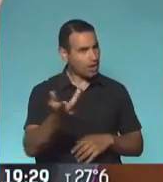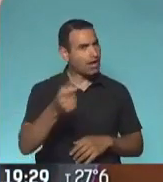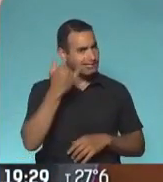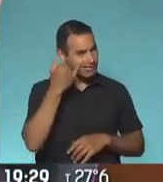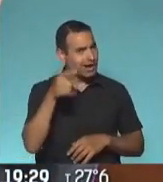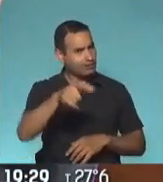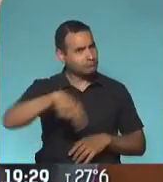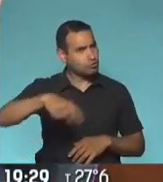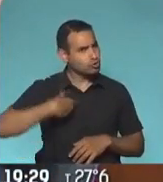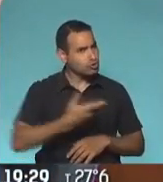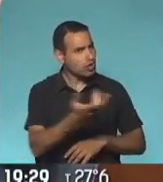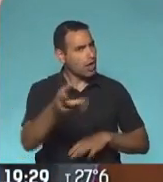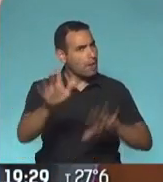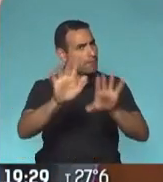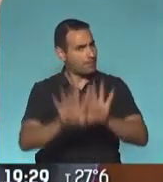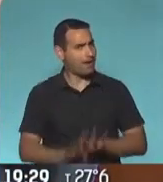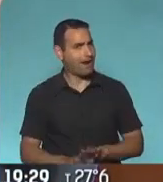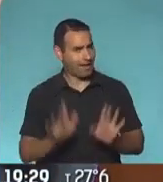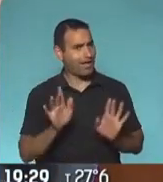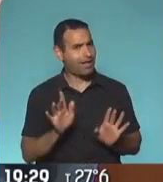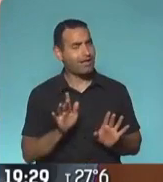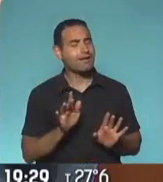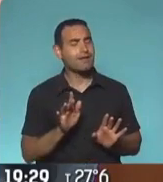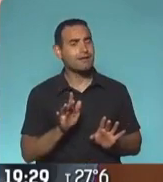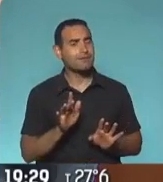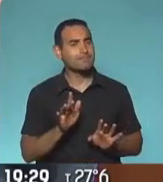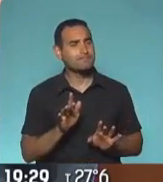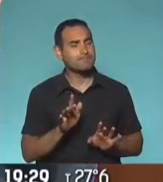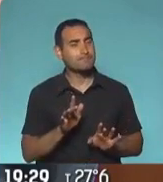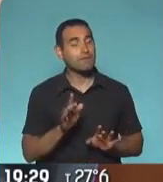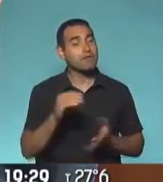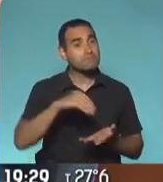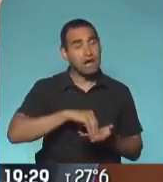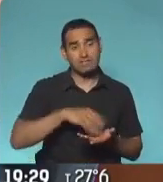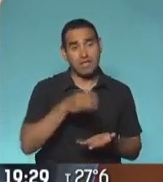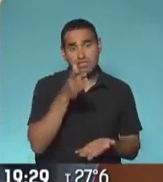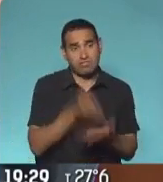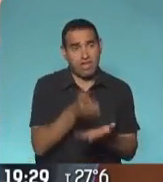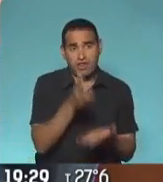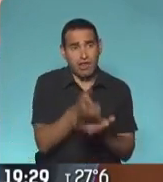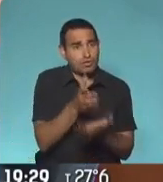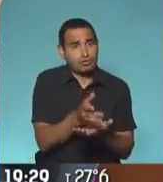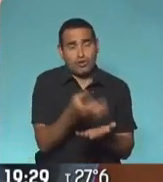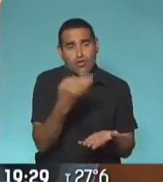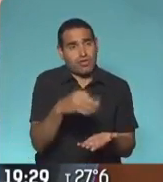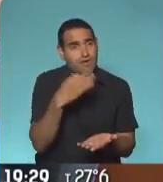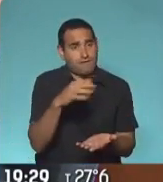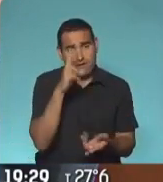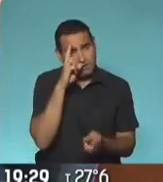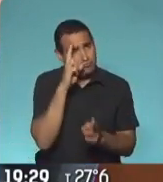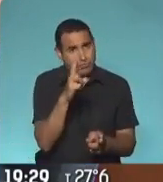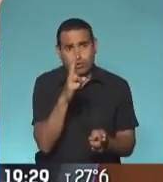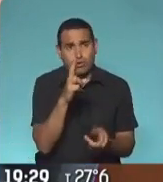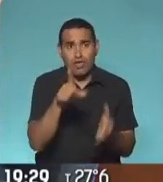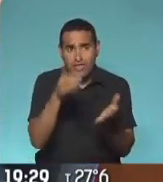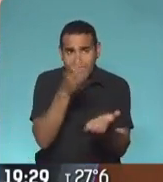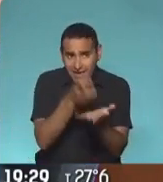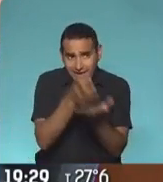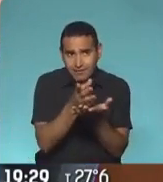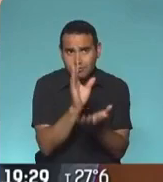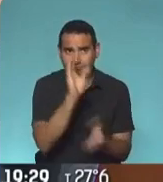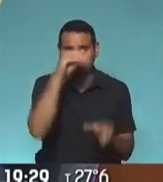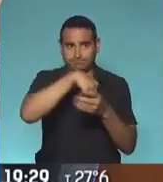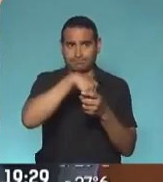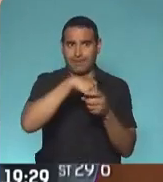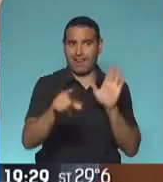mucho tiempo y que además los derechos deben ser parte de nuestra legislación.